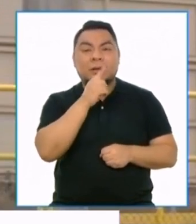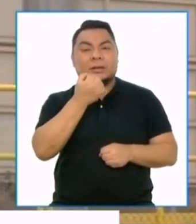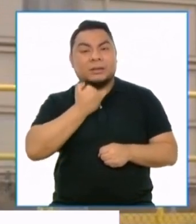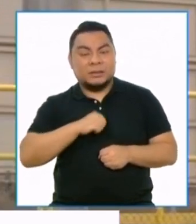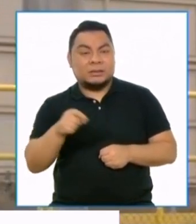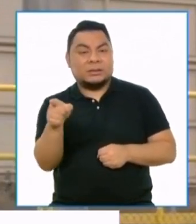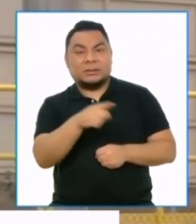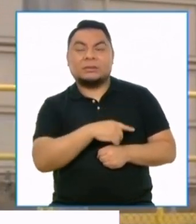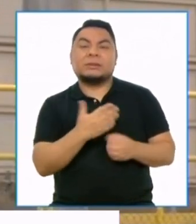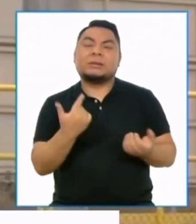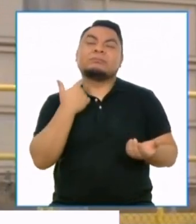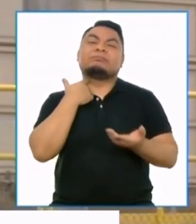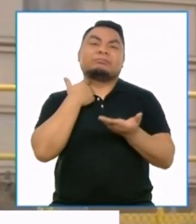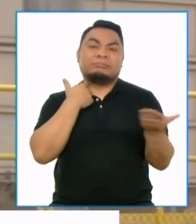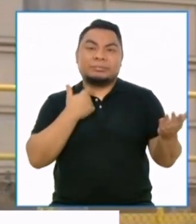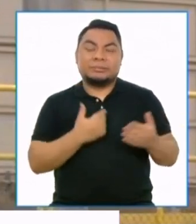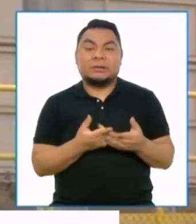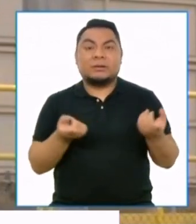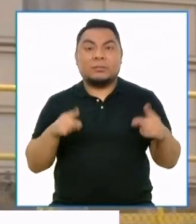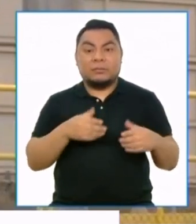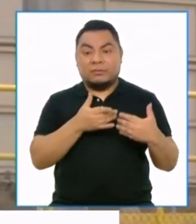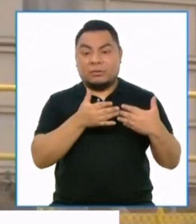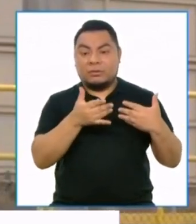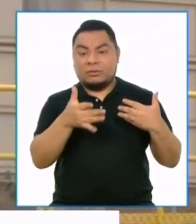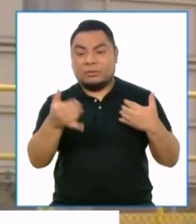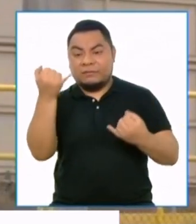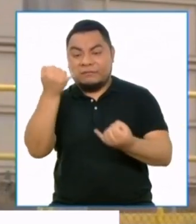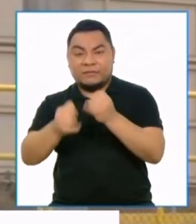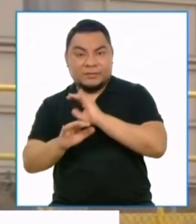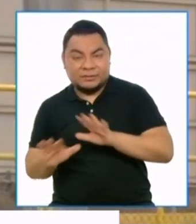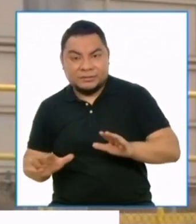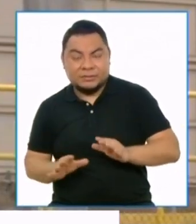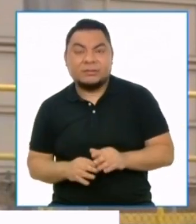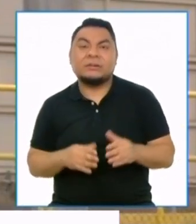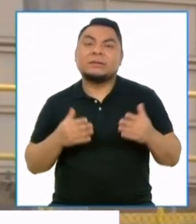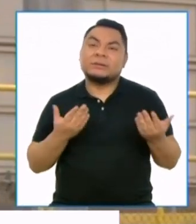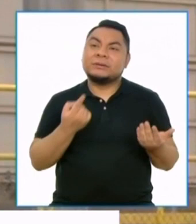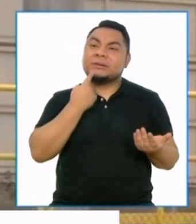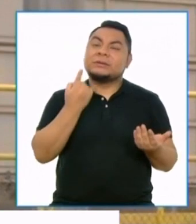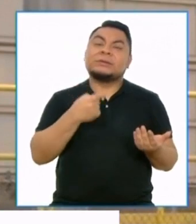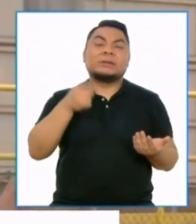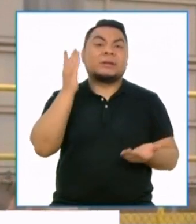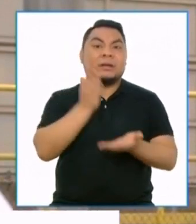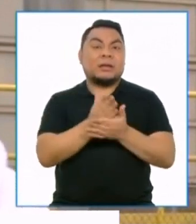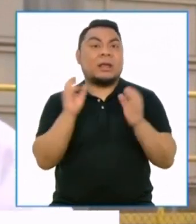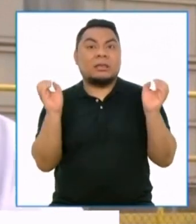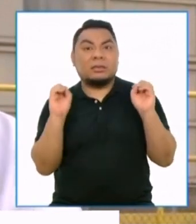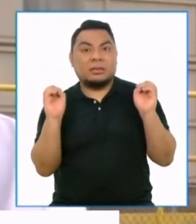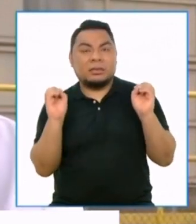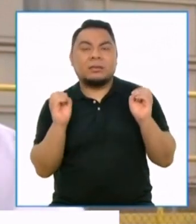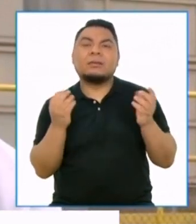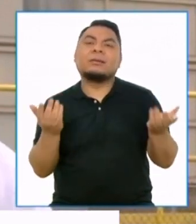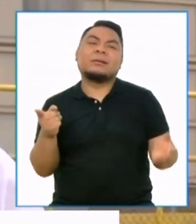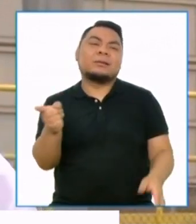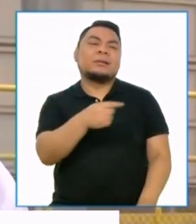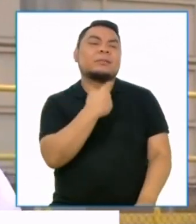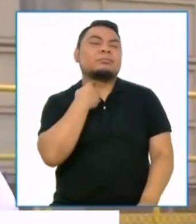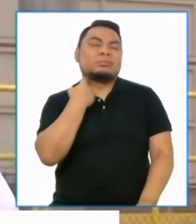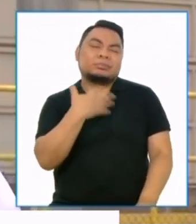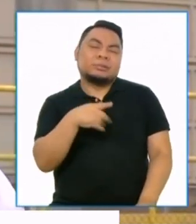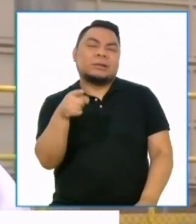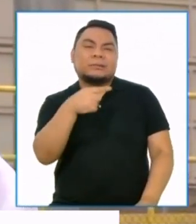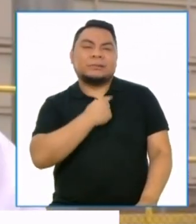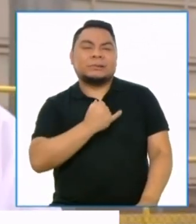amerita ninguna sentencia, ya se dio esta situación. Y lo comparamos. ¿Cuál es el fondo